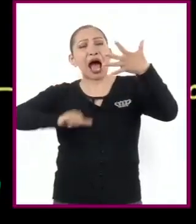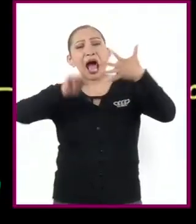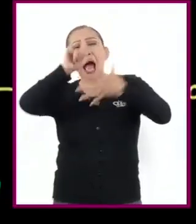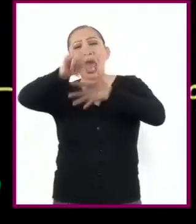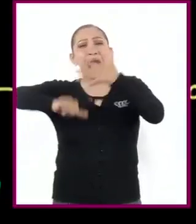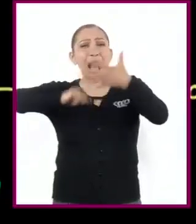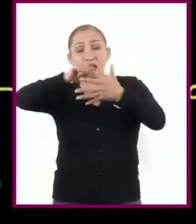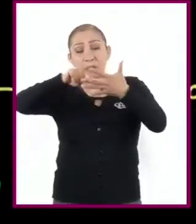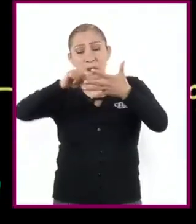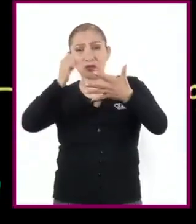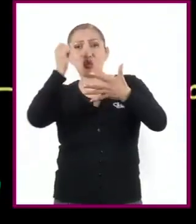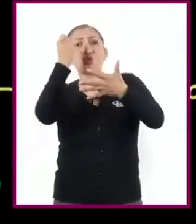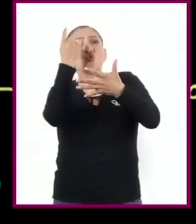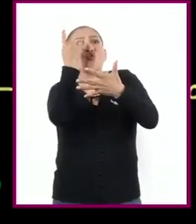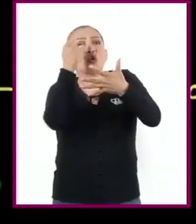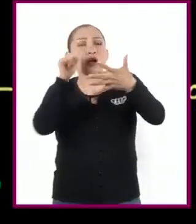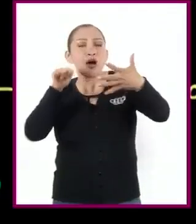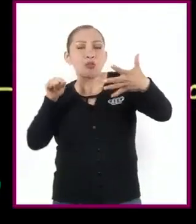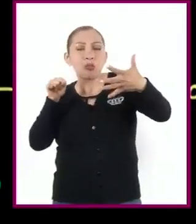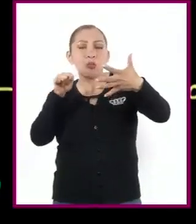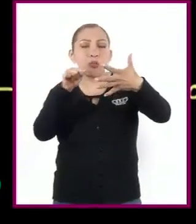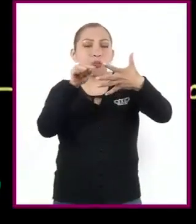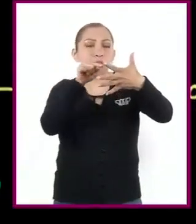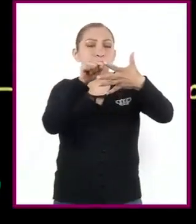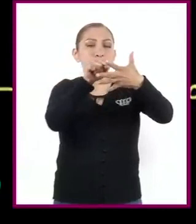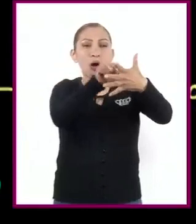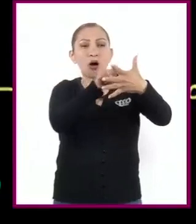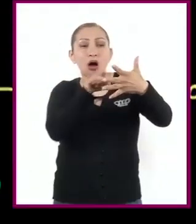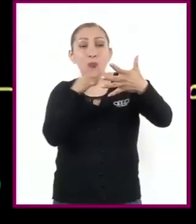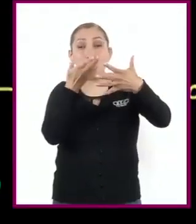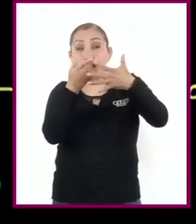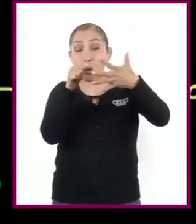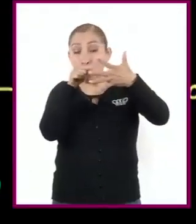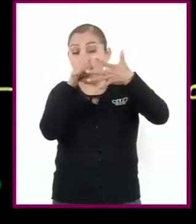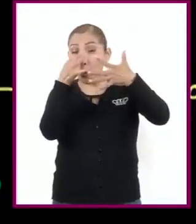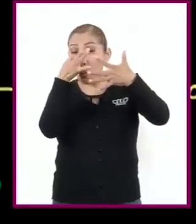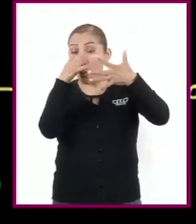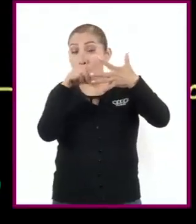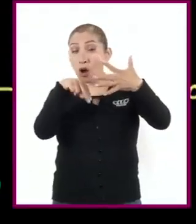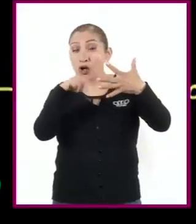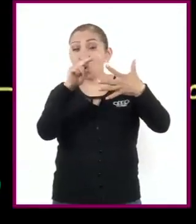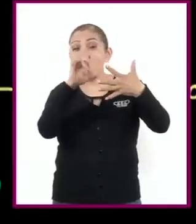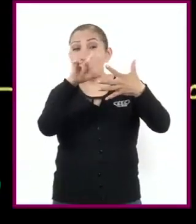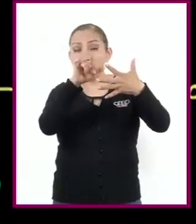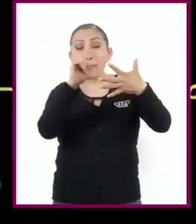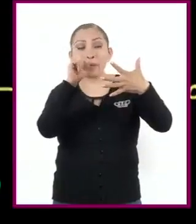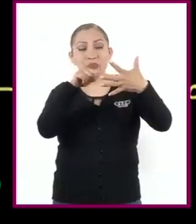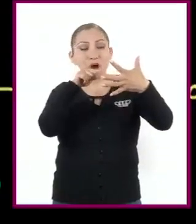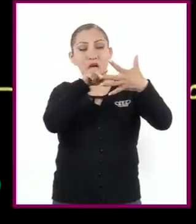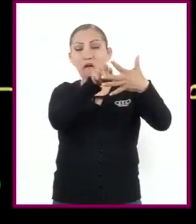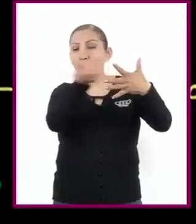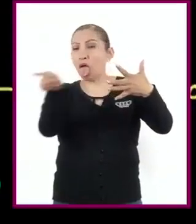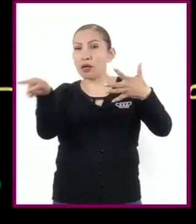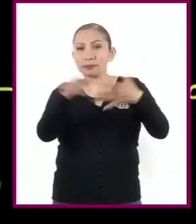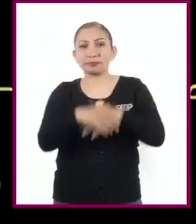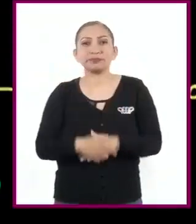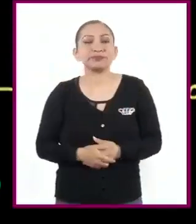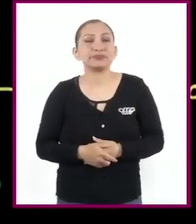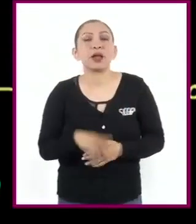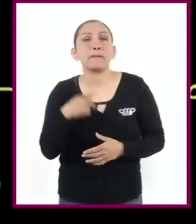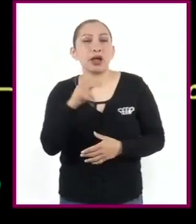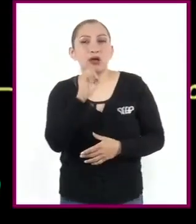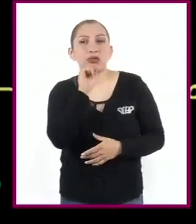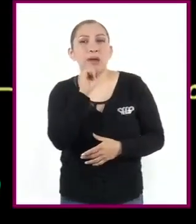algunas veces una partícula alfa pasaba muy cerca del núcleo, con lo que se desviaba un poco.